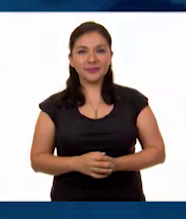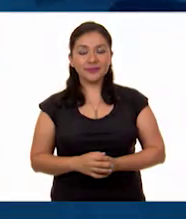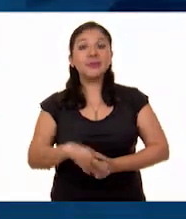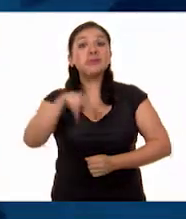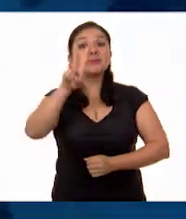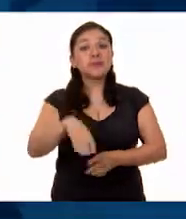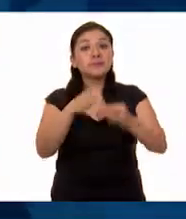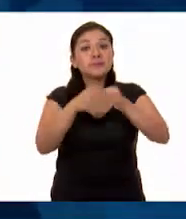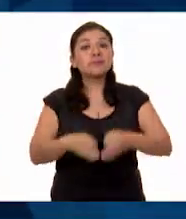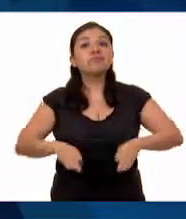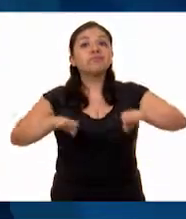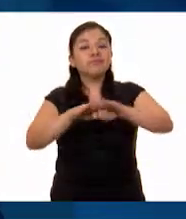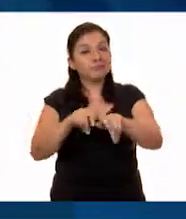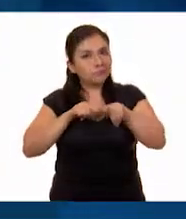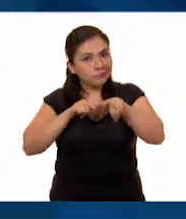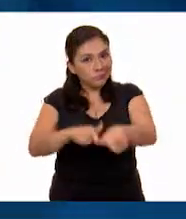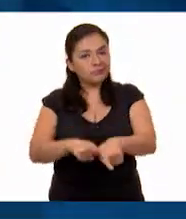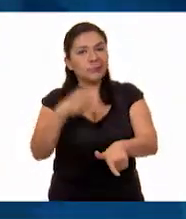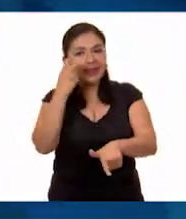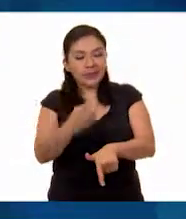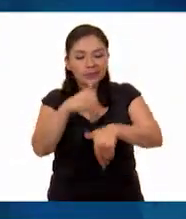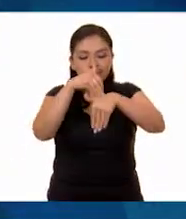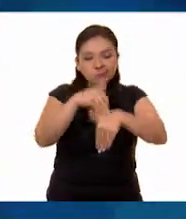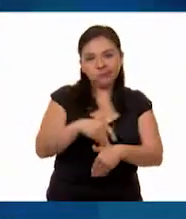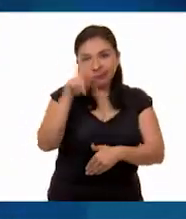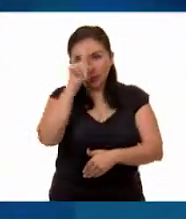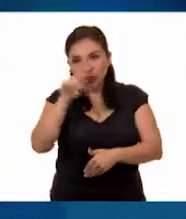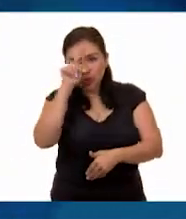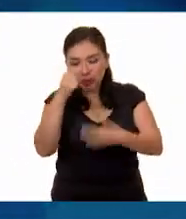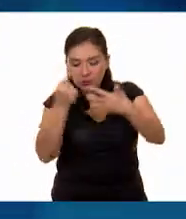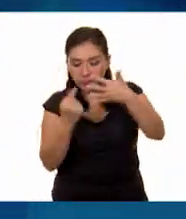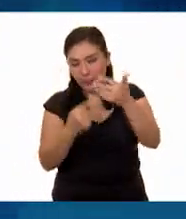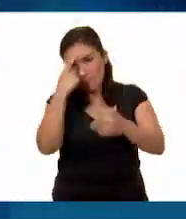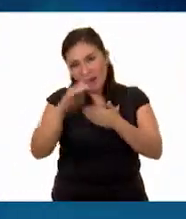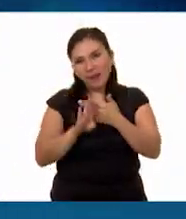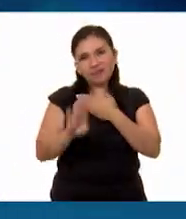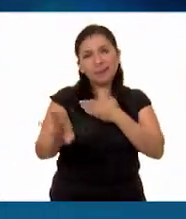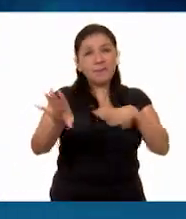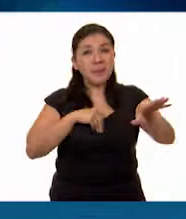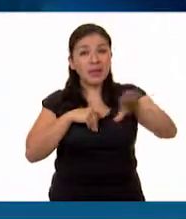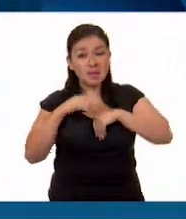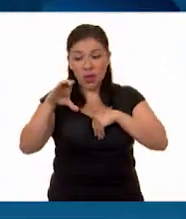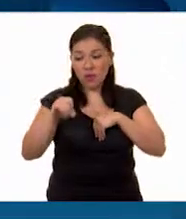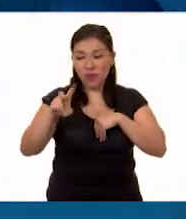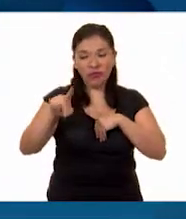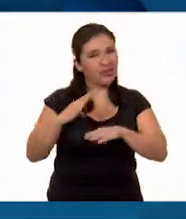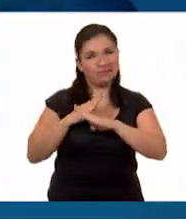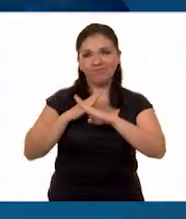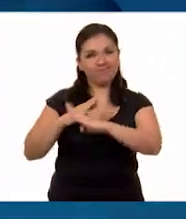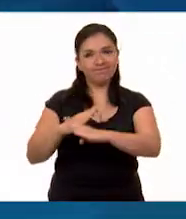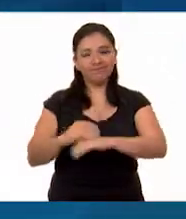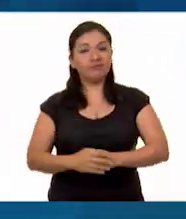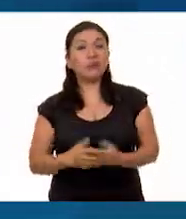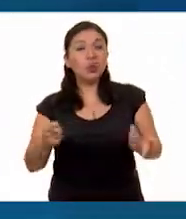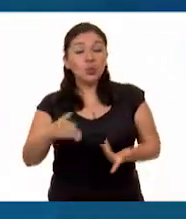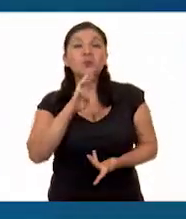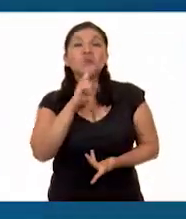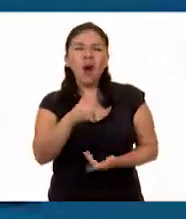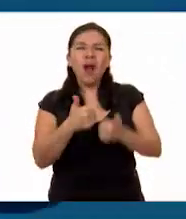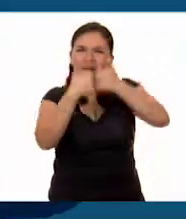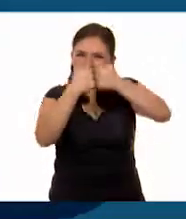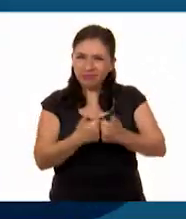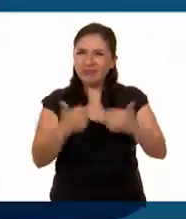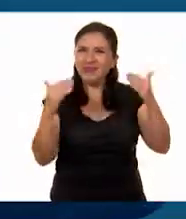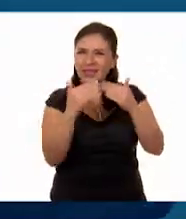Es muy importante continuar con las recomendaciones para evitar contagios de COVID. Trata de